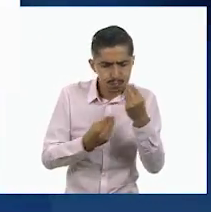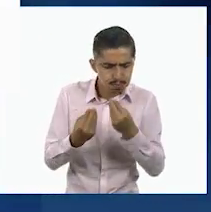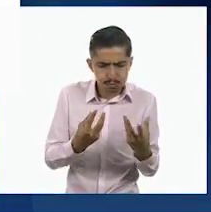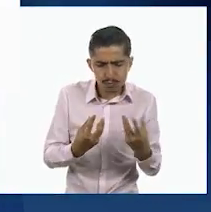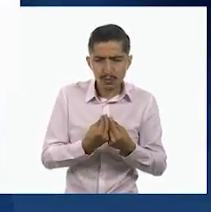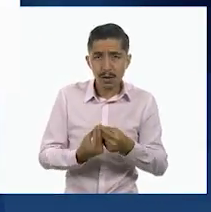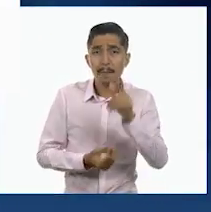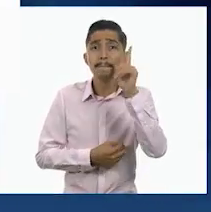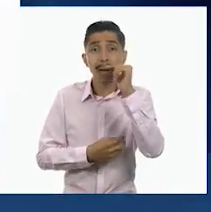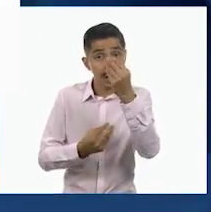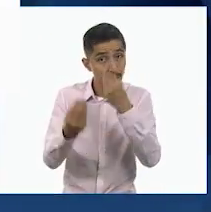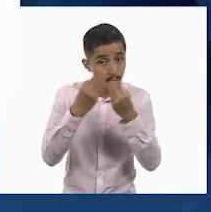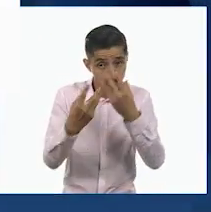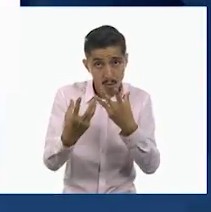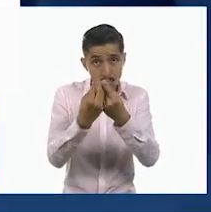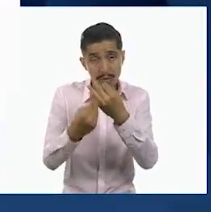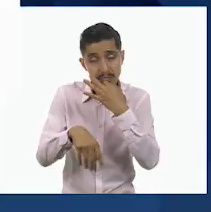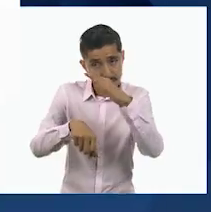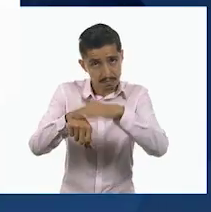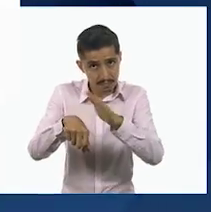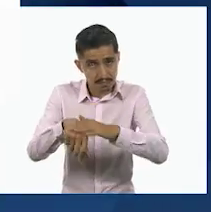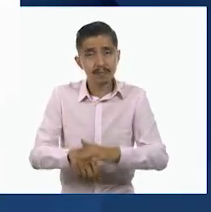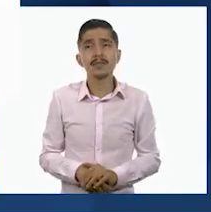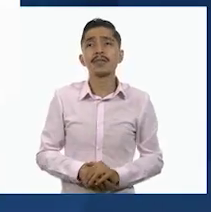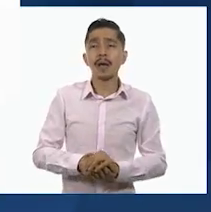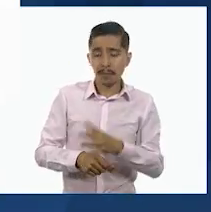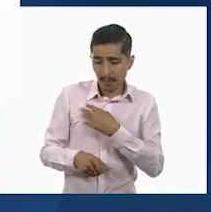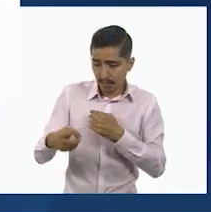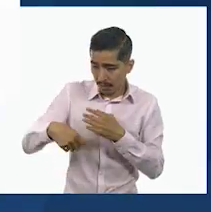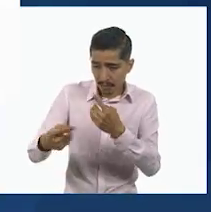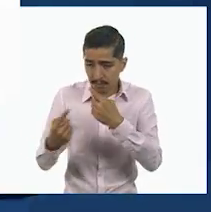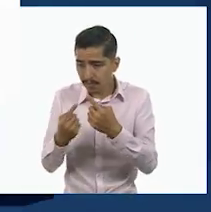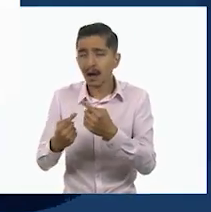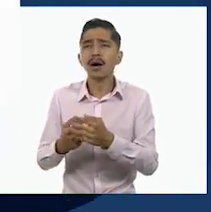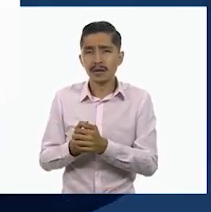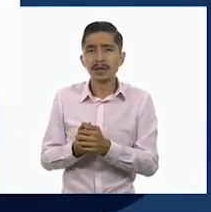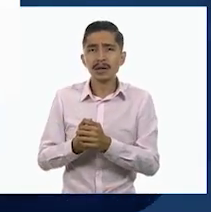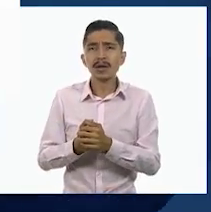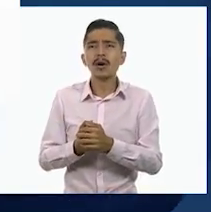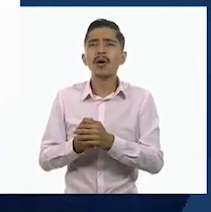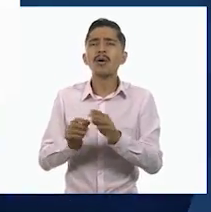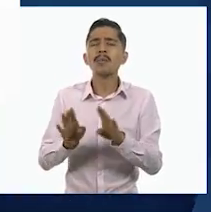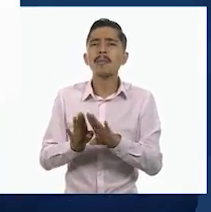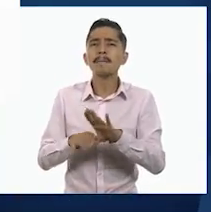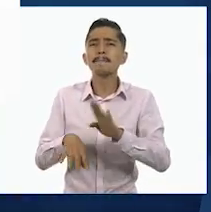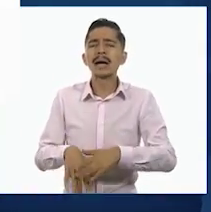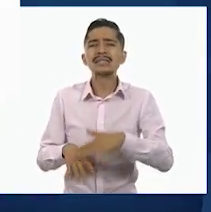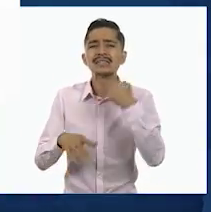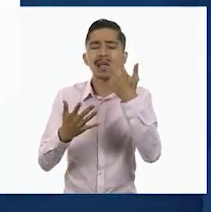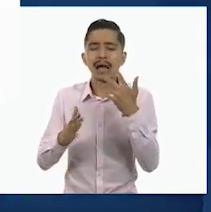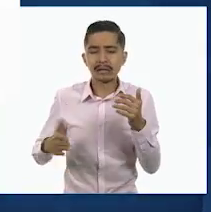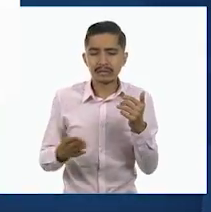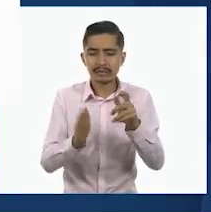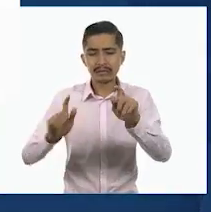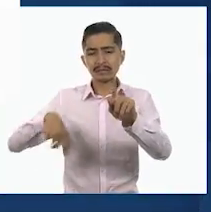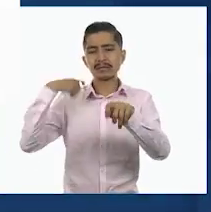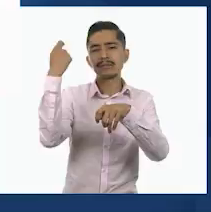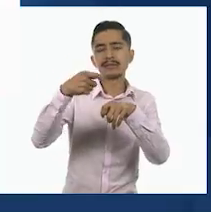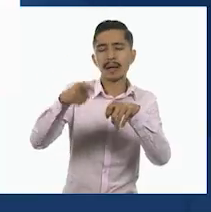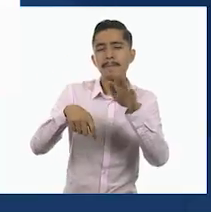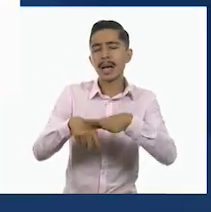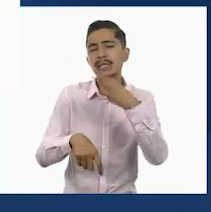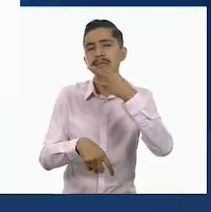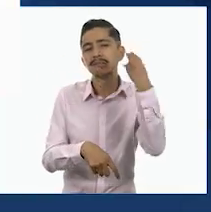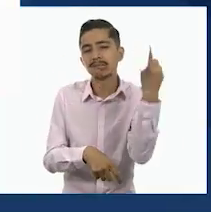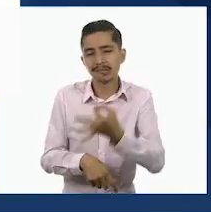Mañana comeremos juntos, anunciaba. Y Checú Cueto se empeñaba en pescar el más rico de los peces y Valeria Binú